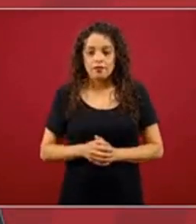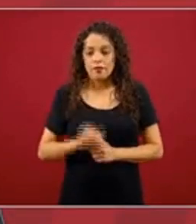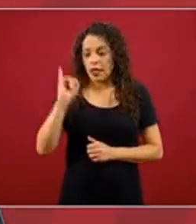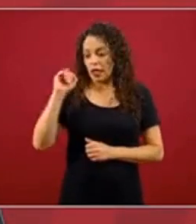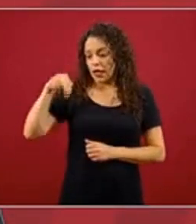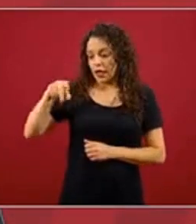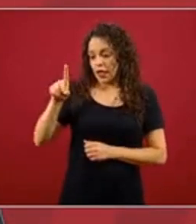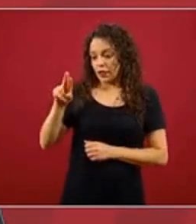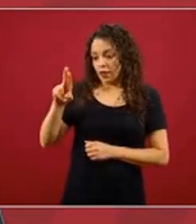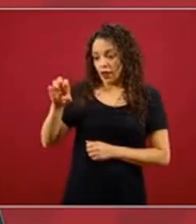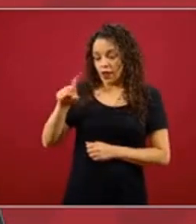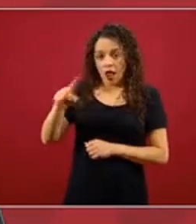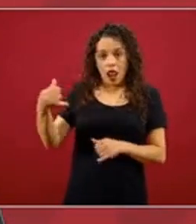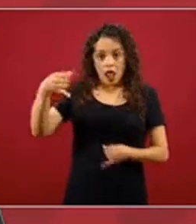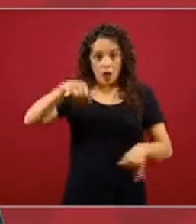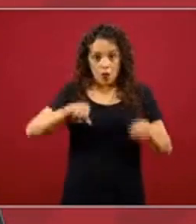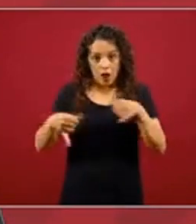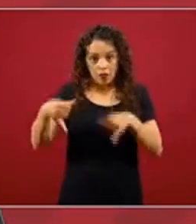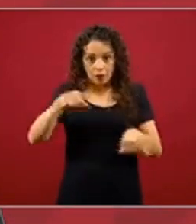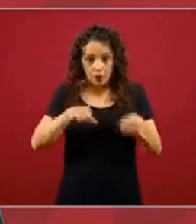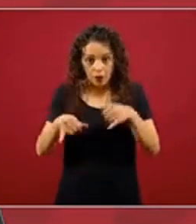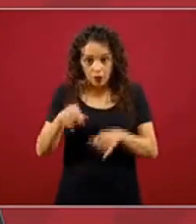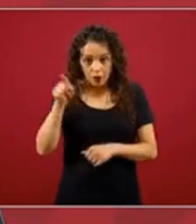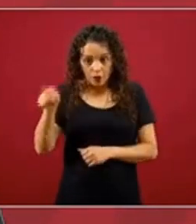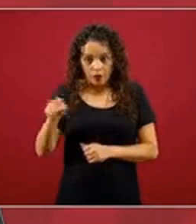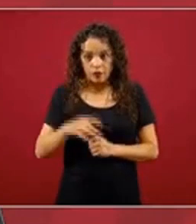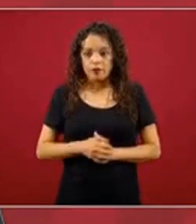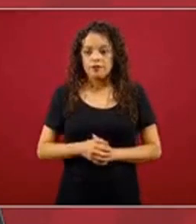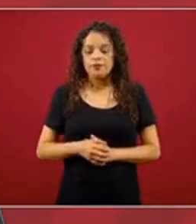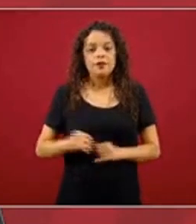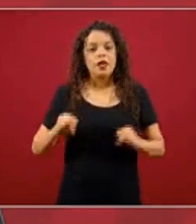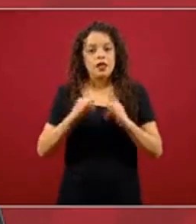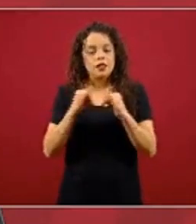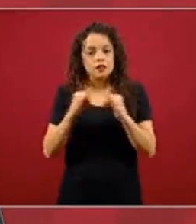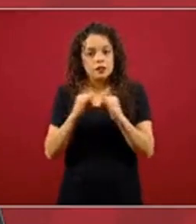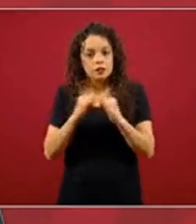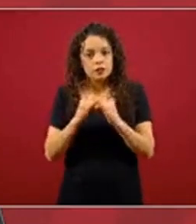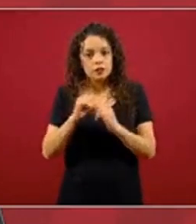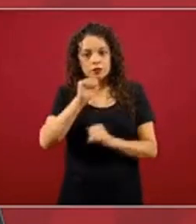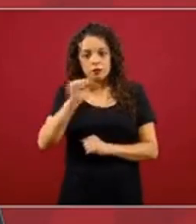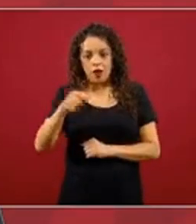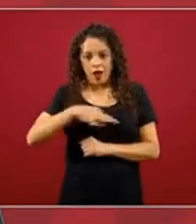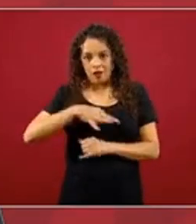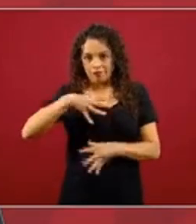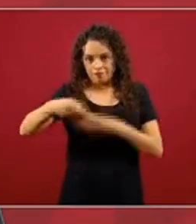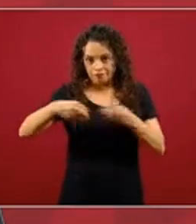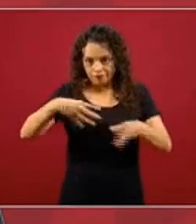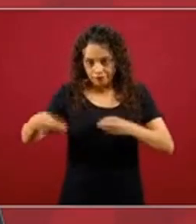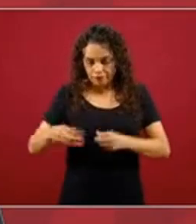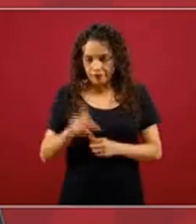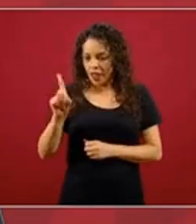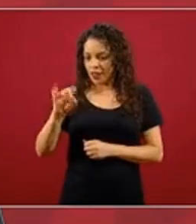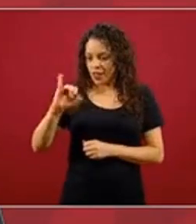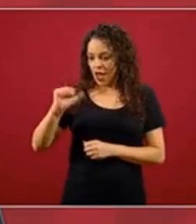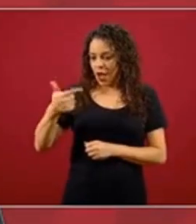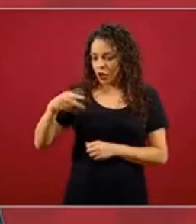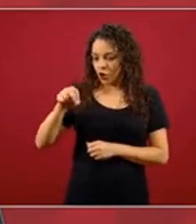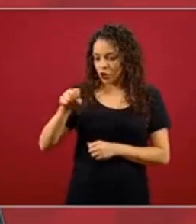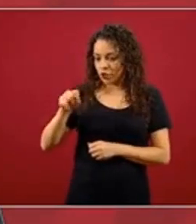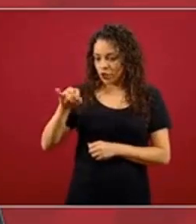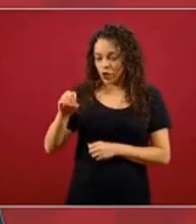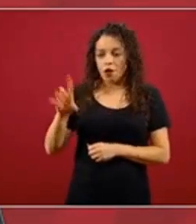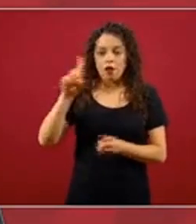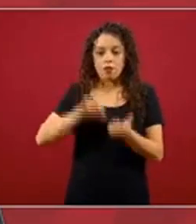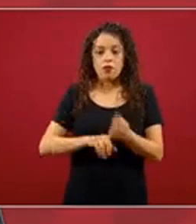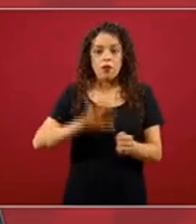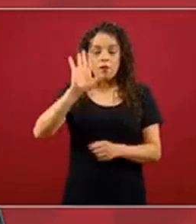nuestro Laboratorio Nacional de Referencia, el Instituto de Diagnóstico y Referencia Epidemiológicos, como si fuera el laboratorio estatal de